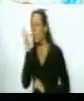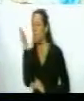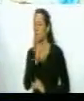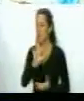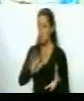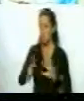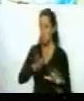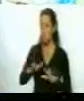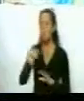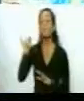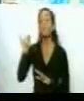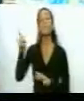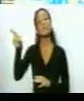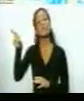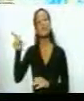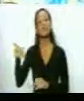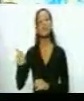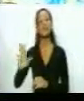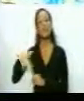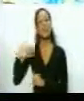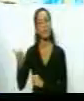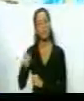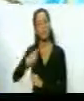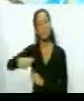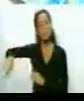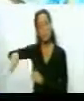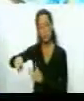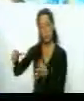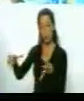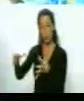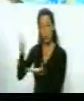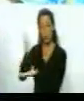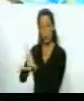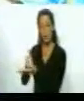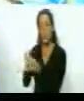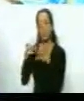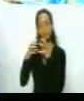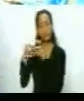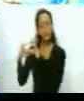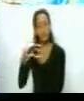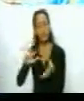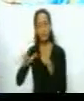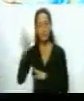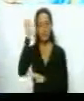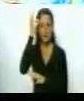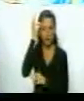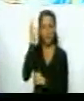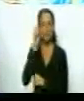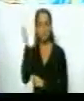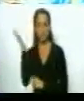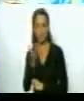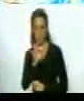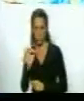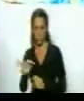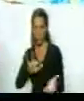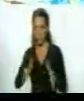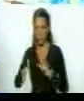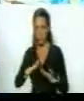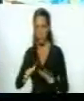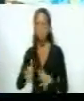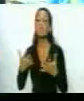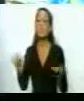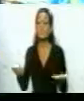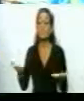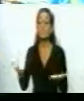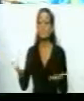discutir en una franja que vaya en esos números, pero vamos a discutir la propuesta a